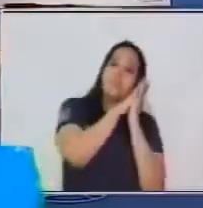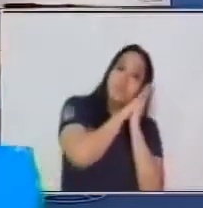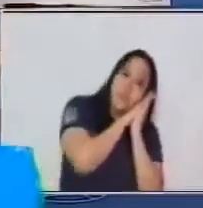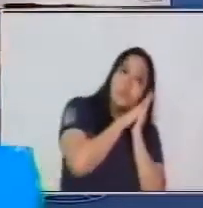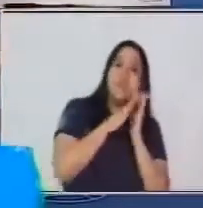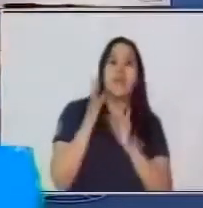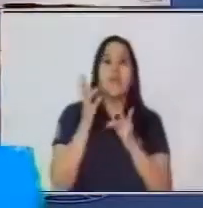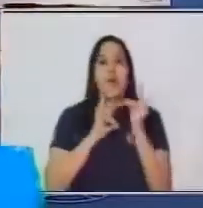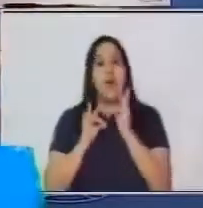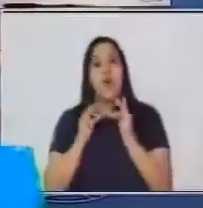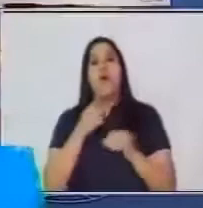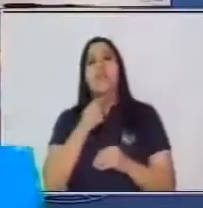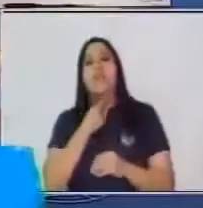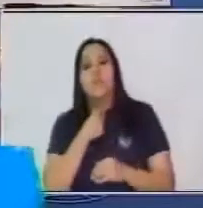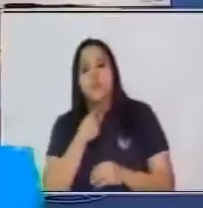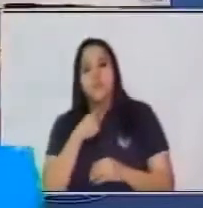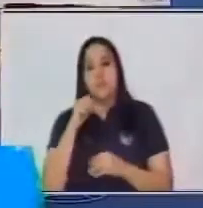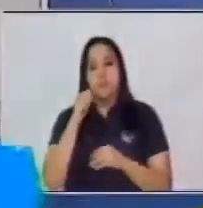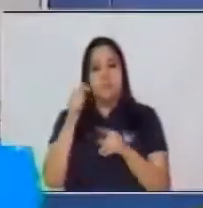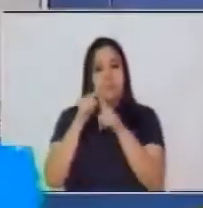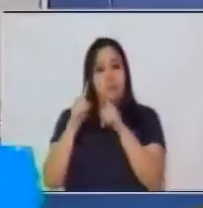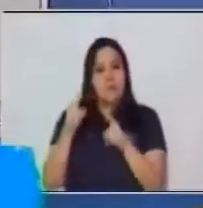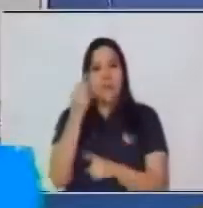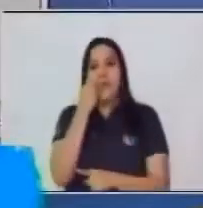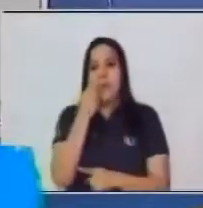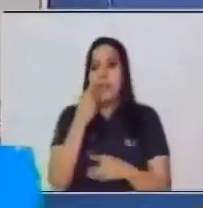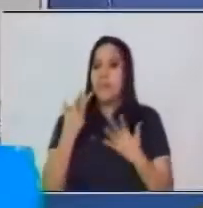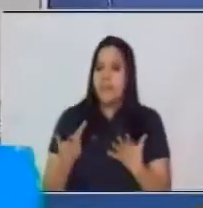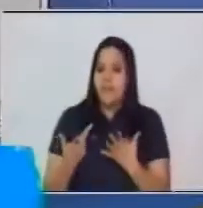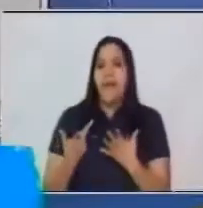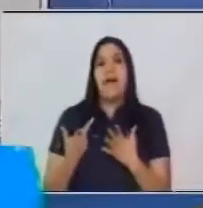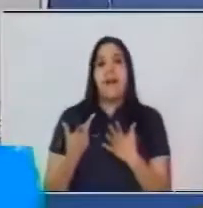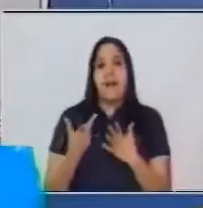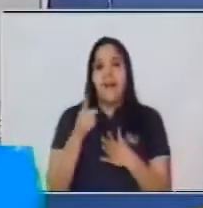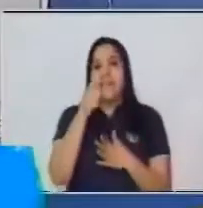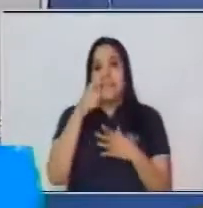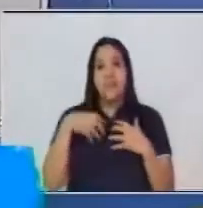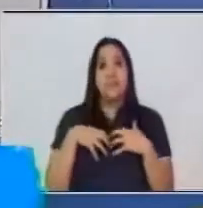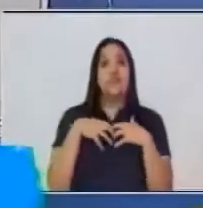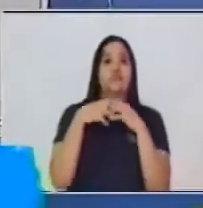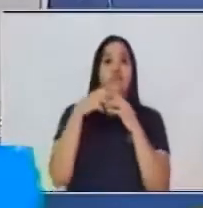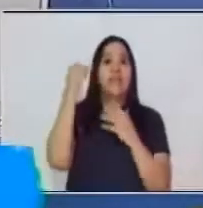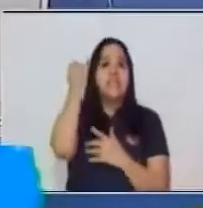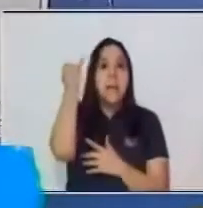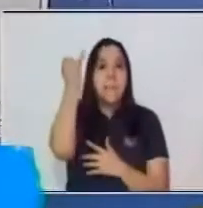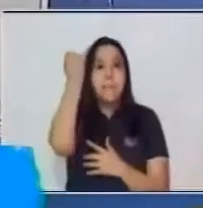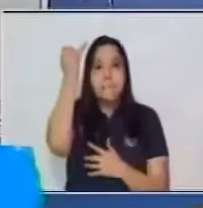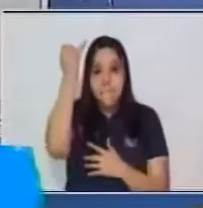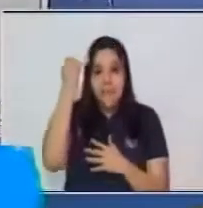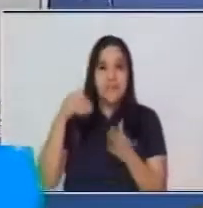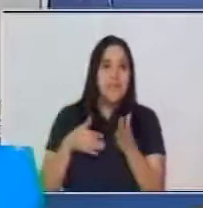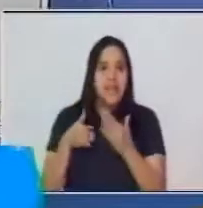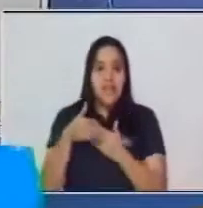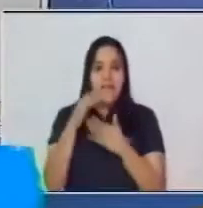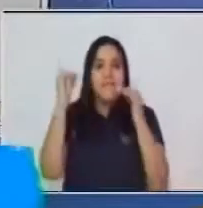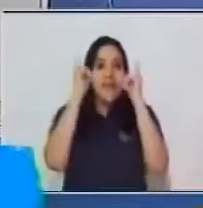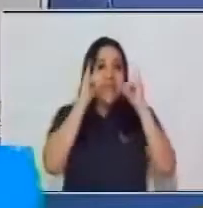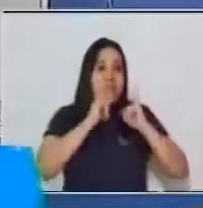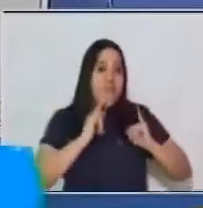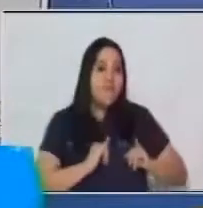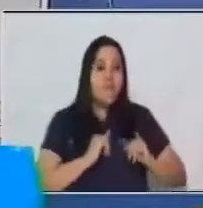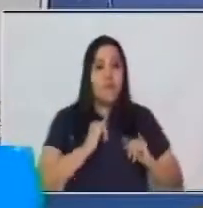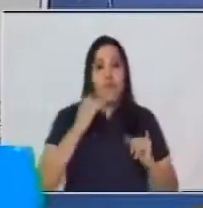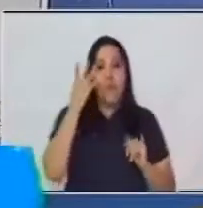situaciones cómicas pueden suceder a partir de eso? Es únicamente que desarrolles tu imaginación y a través de dibujos, que es lo más